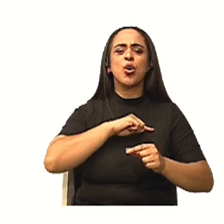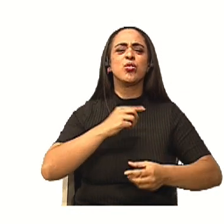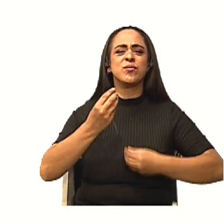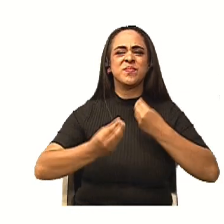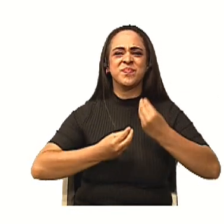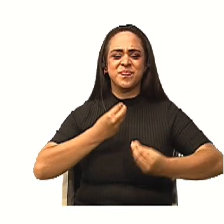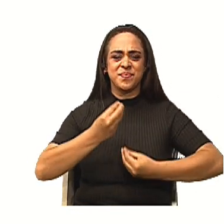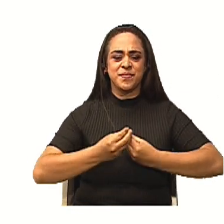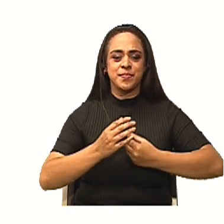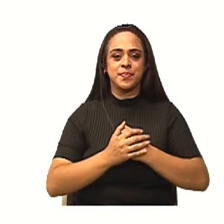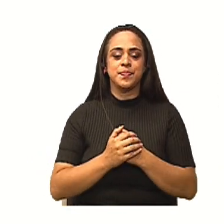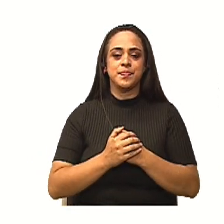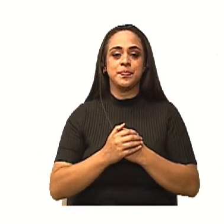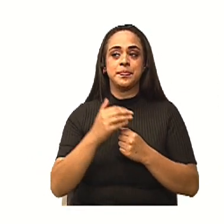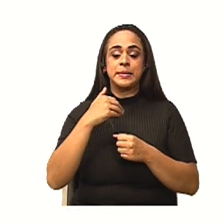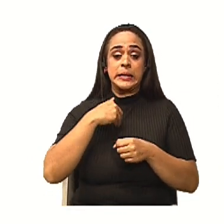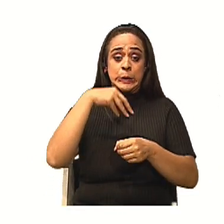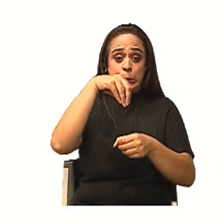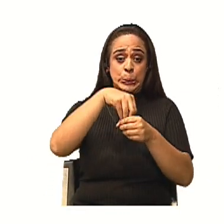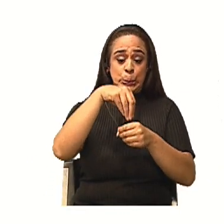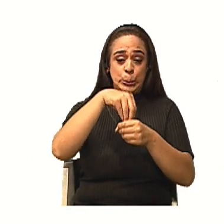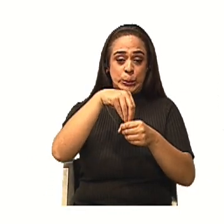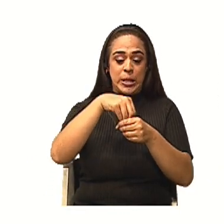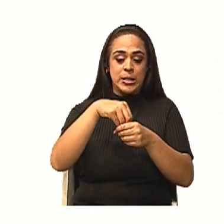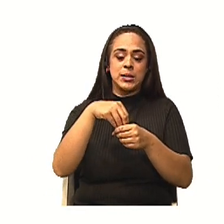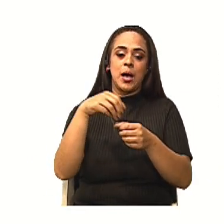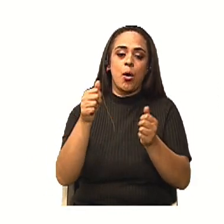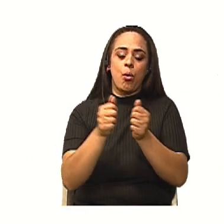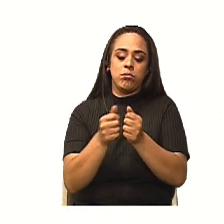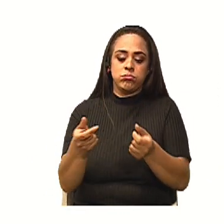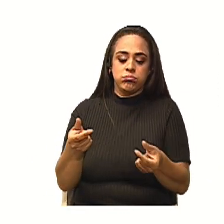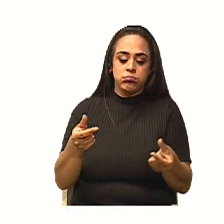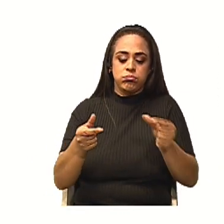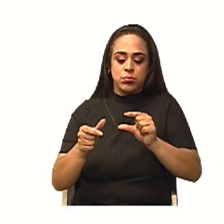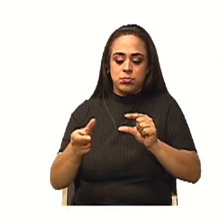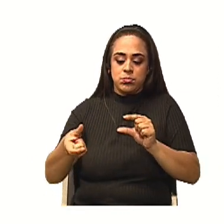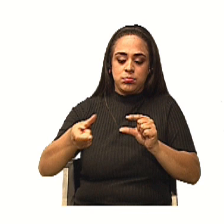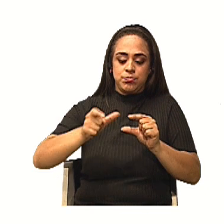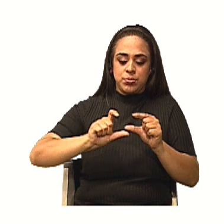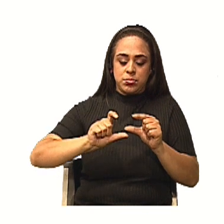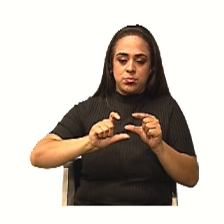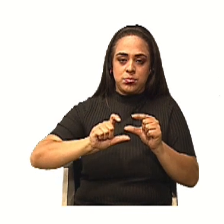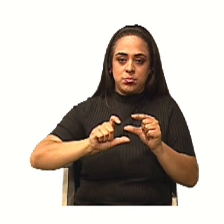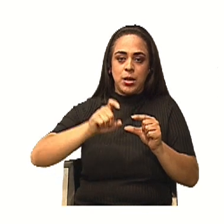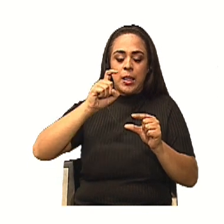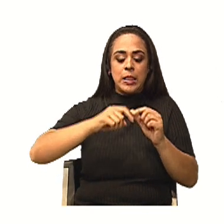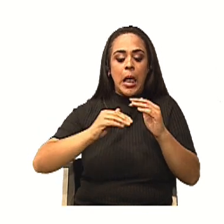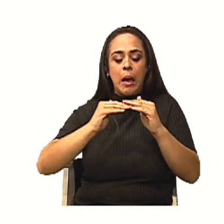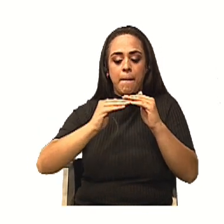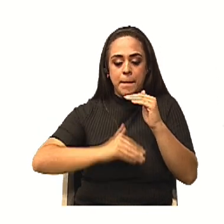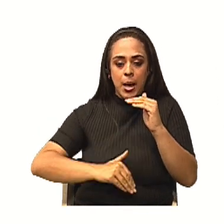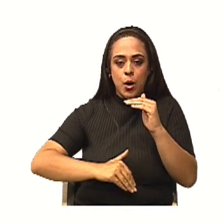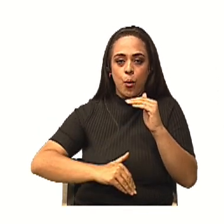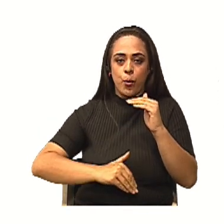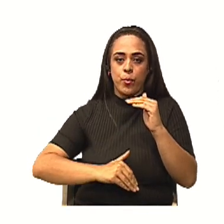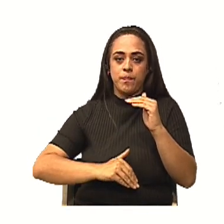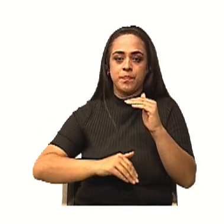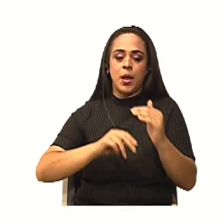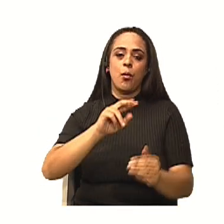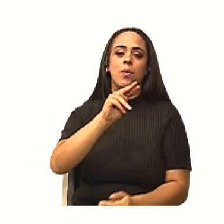una disolución es una sustancia que se disuelve en la otra. El tamaño de las partículas es menor a 1